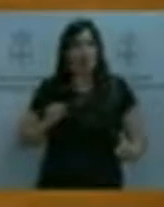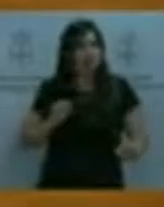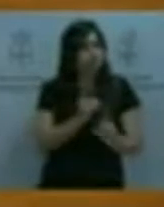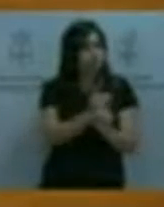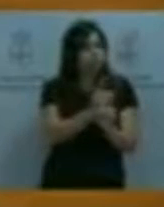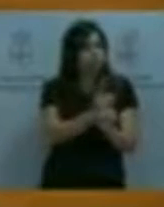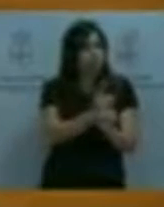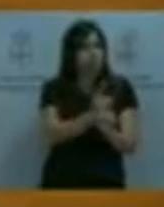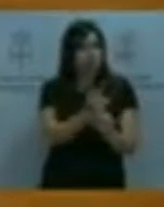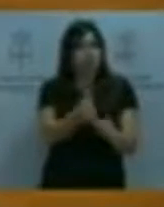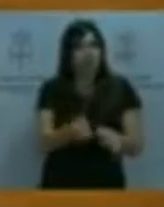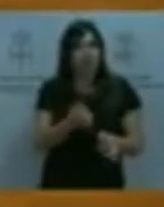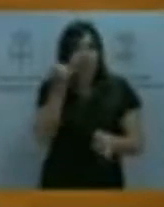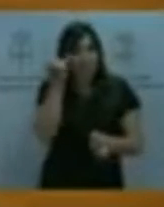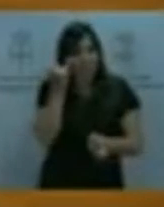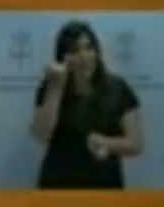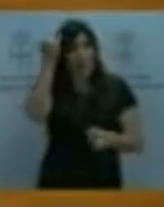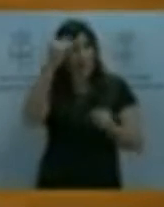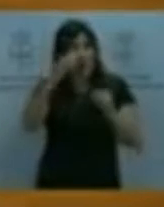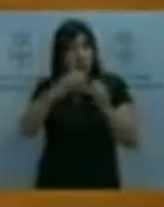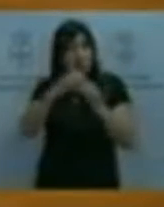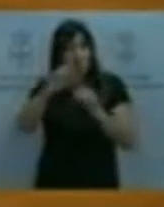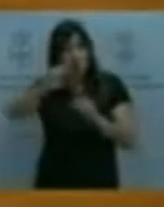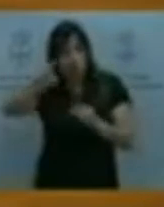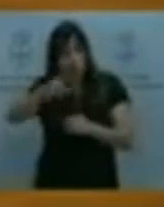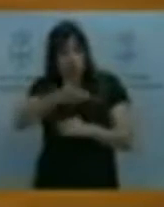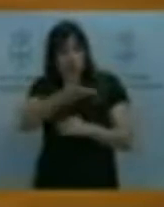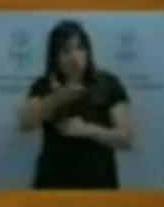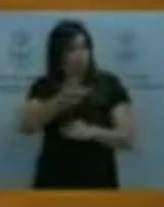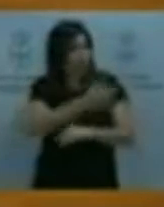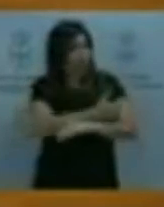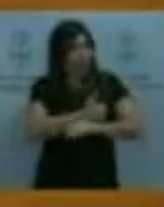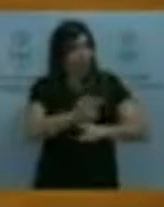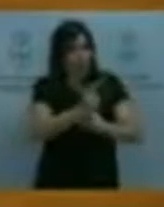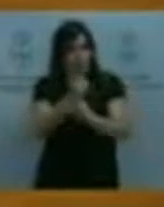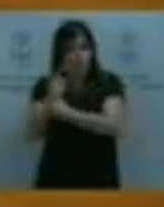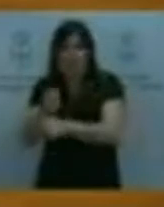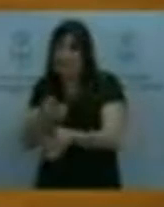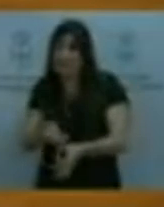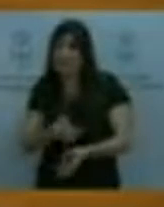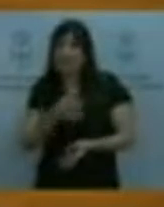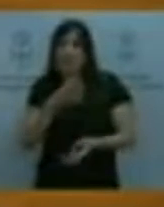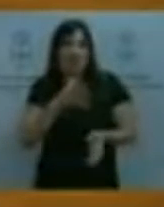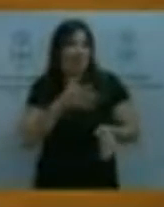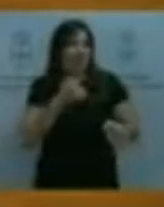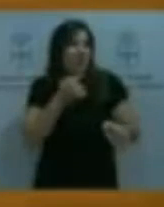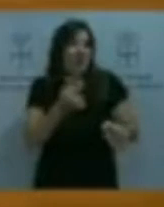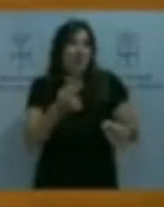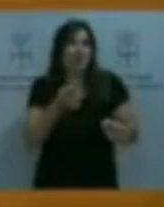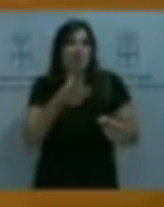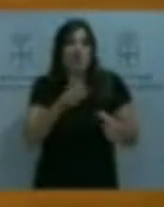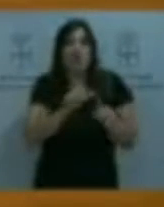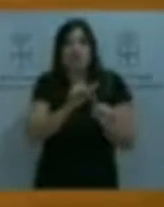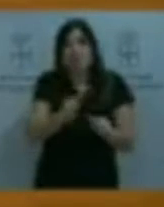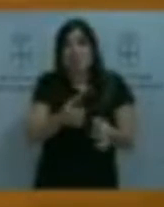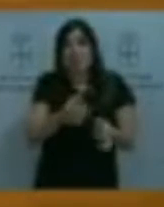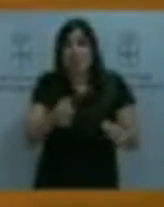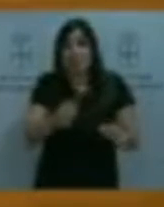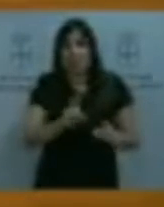grupos porque, según ustedes, no se hacen como se deben hacer, pues hoy me va a permitir el desahogo de